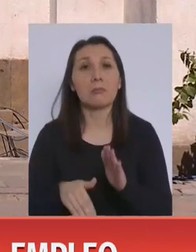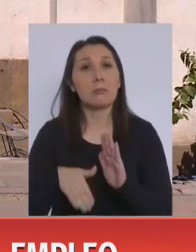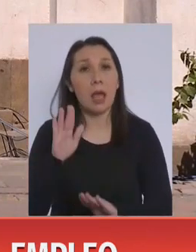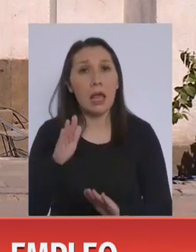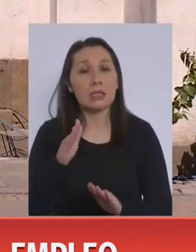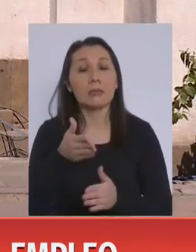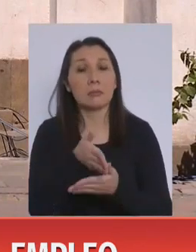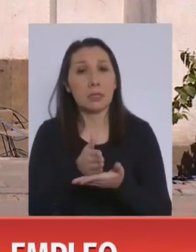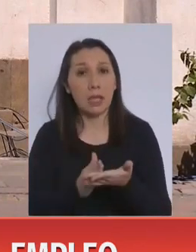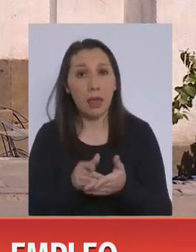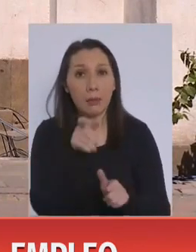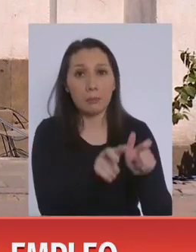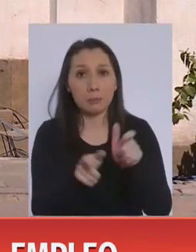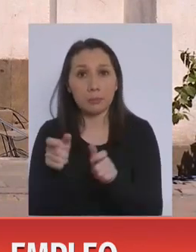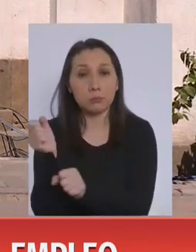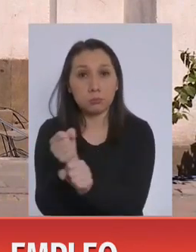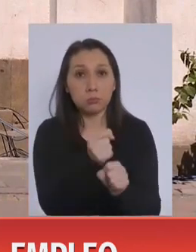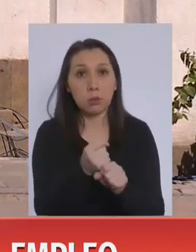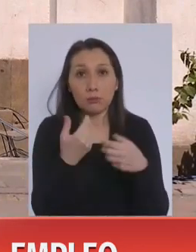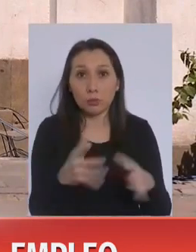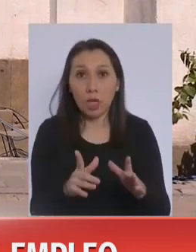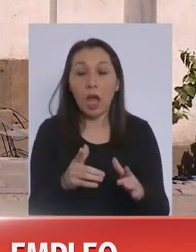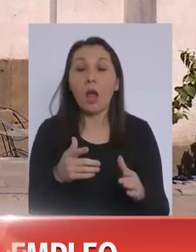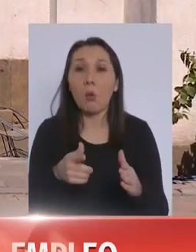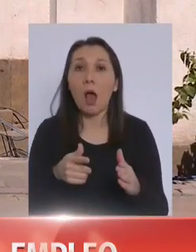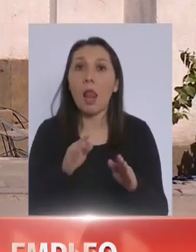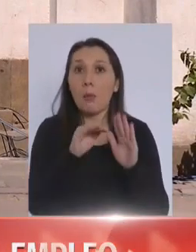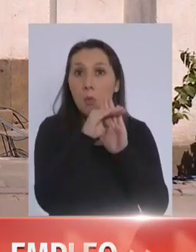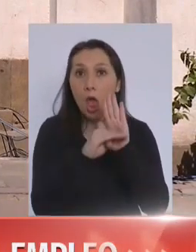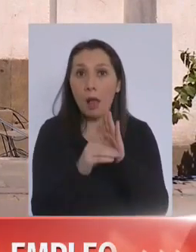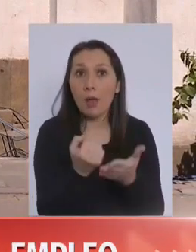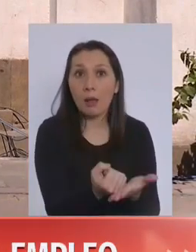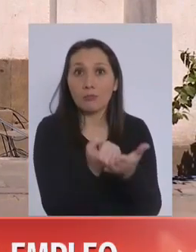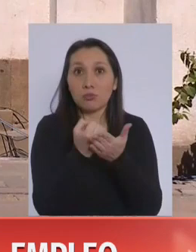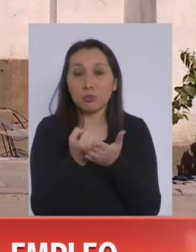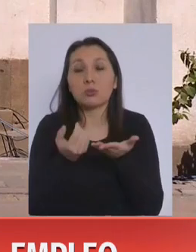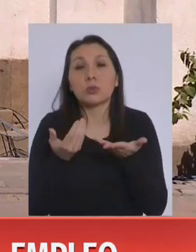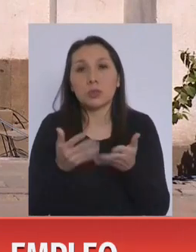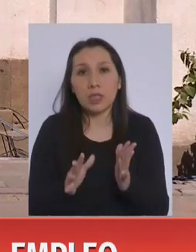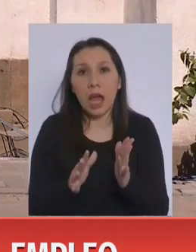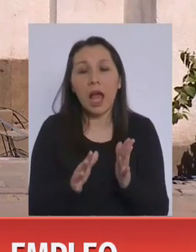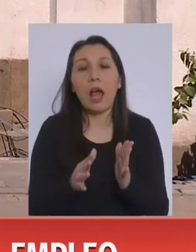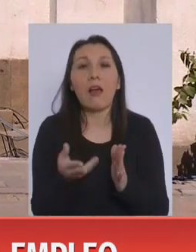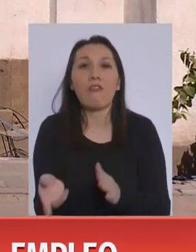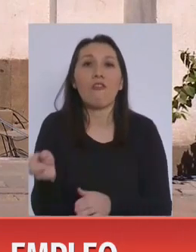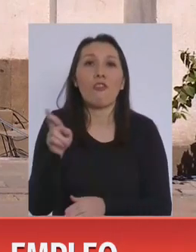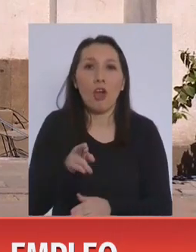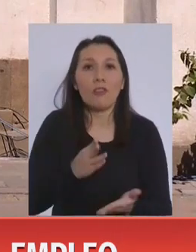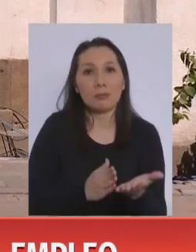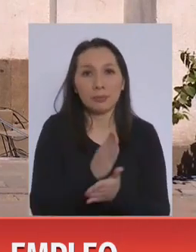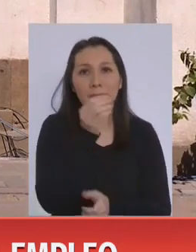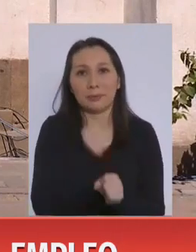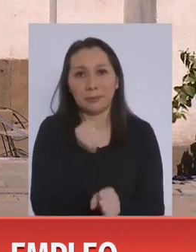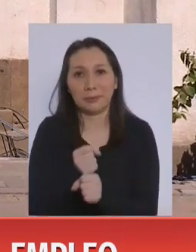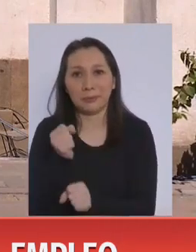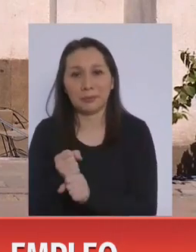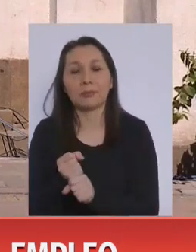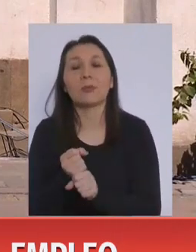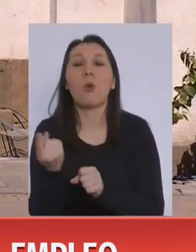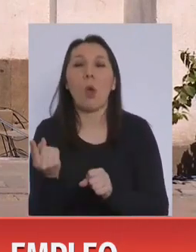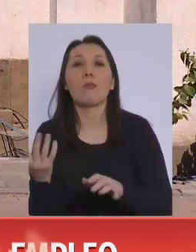la mitad de los trabajadores protegidos por este programa ya han recuperado sus empleos y se